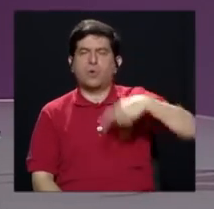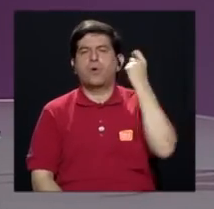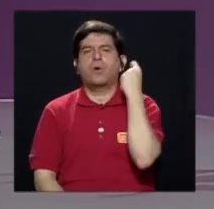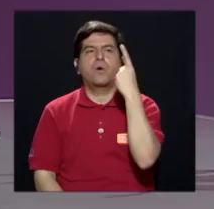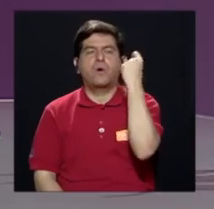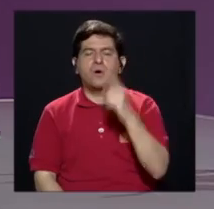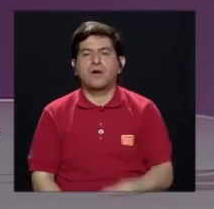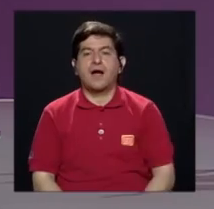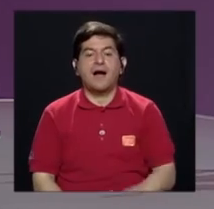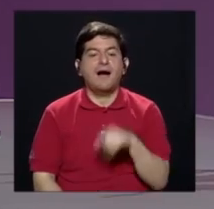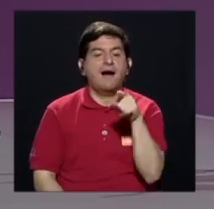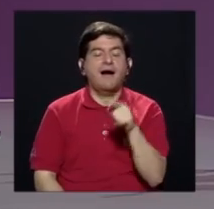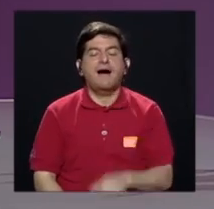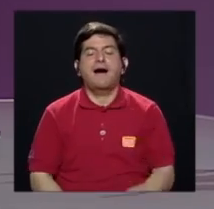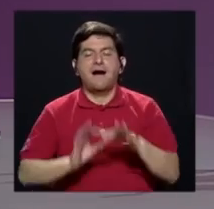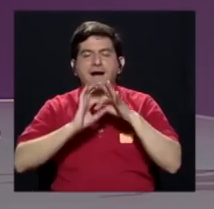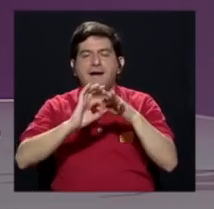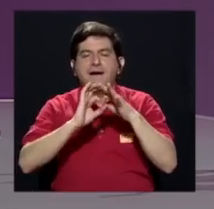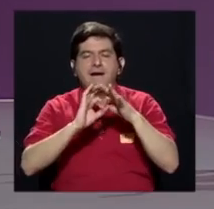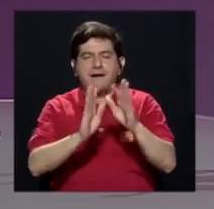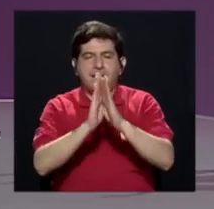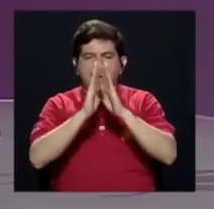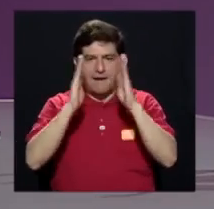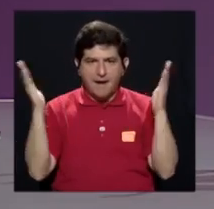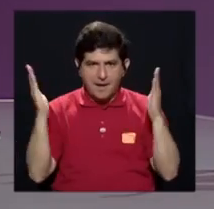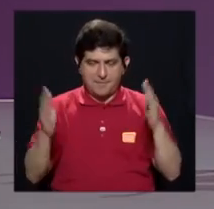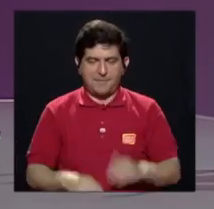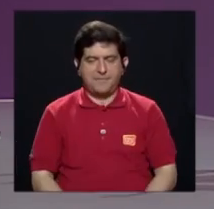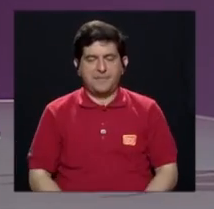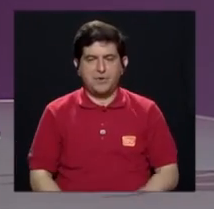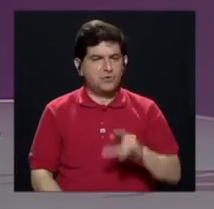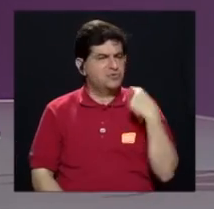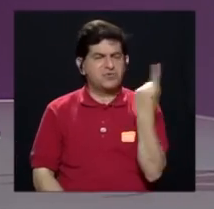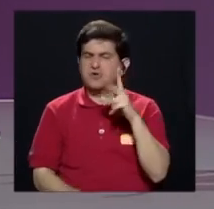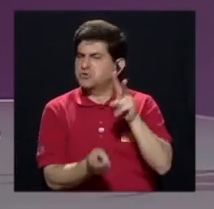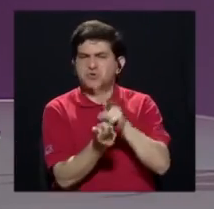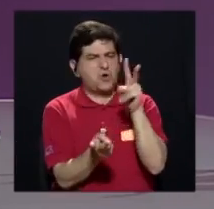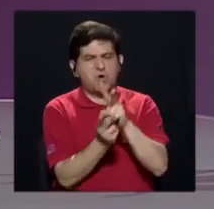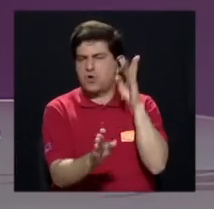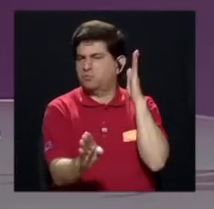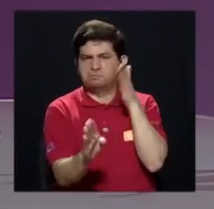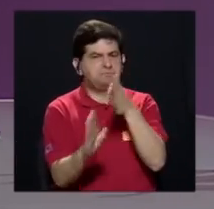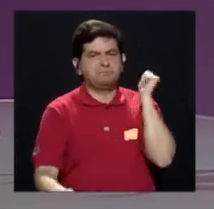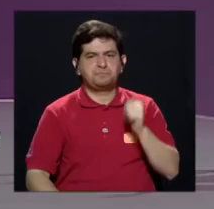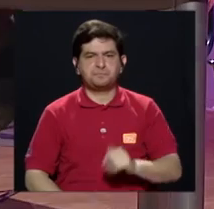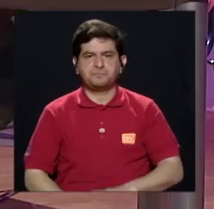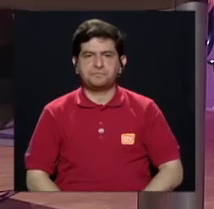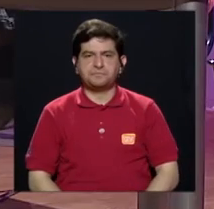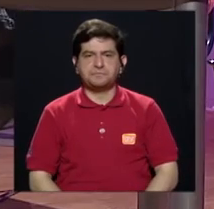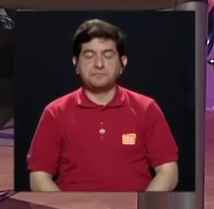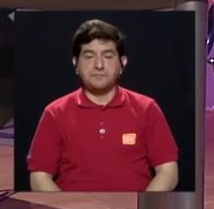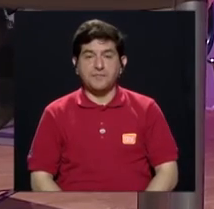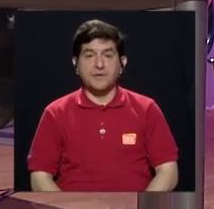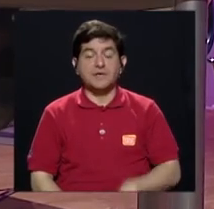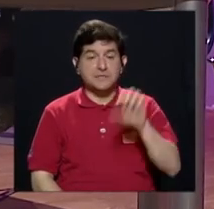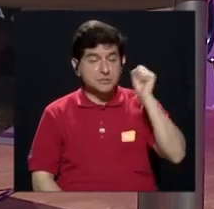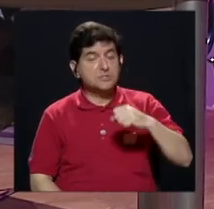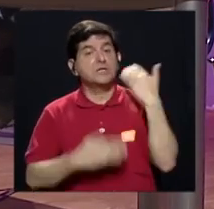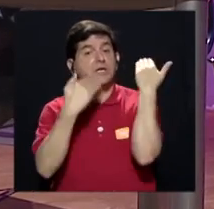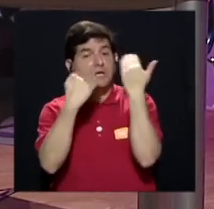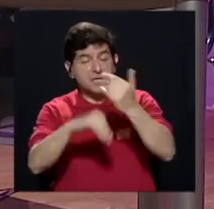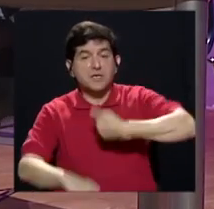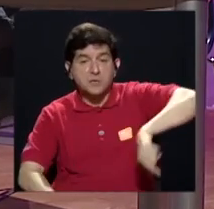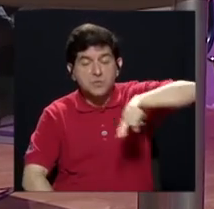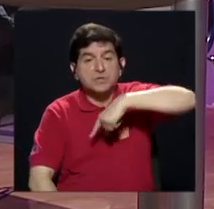como sexualidad siendo mucho más amplios que la relación sexual de manera puntiforme sí porque estamos delimitados y